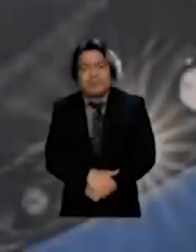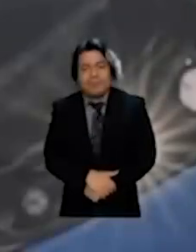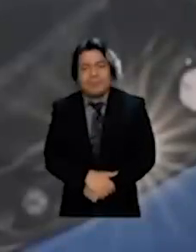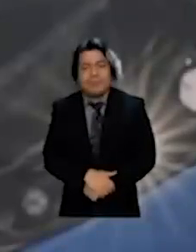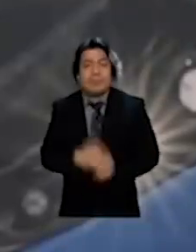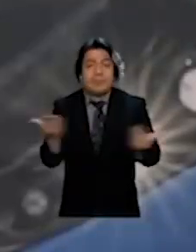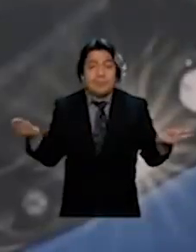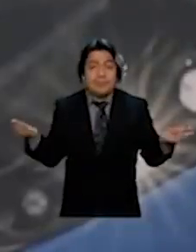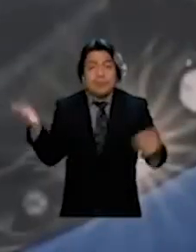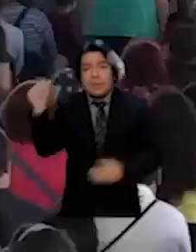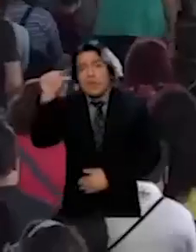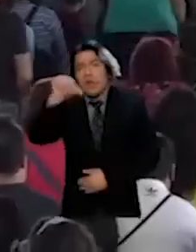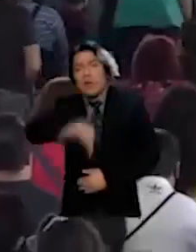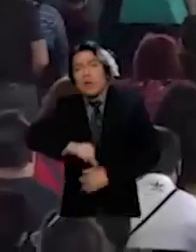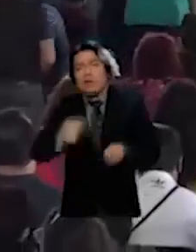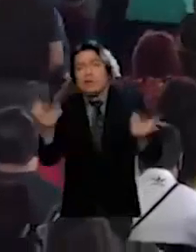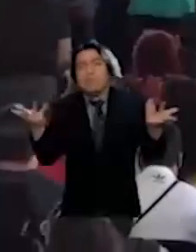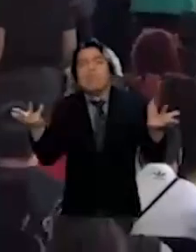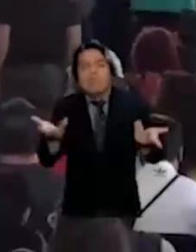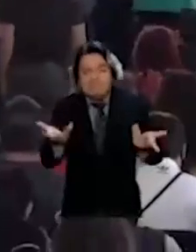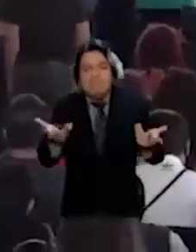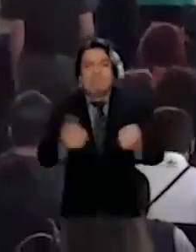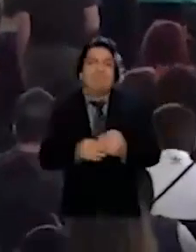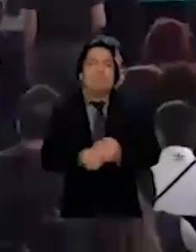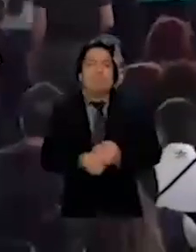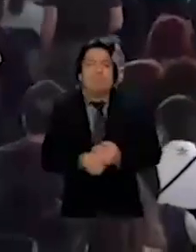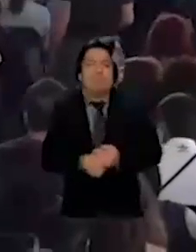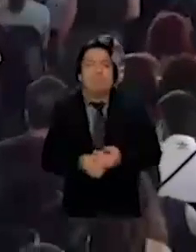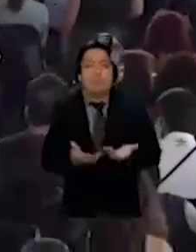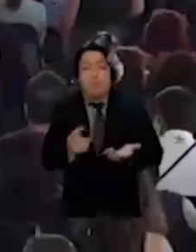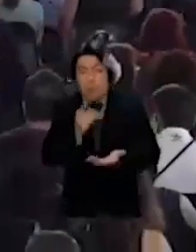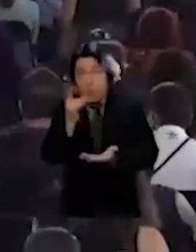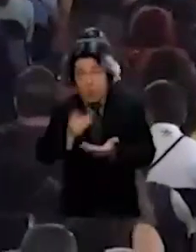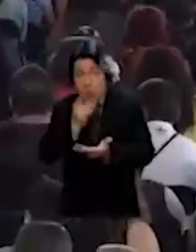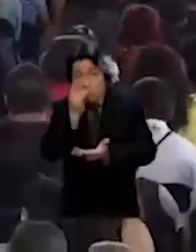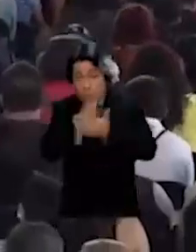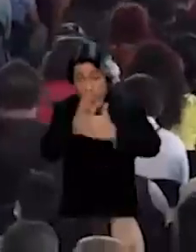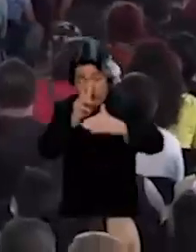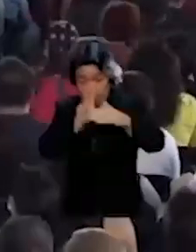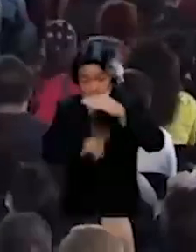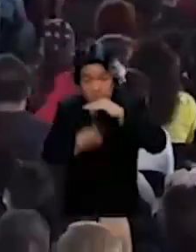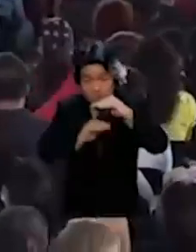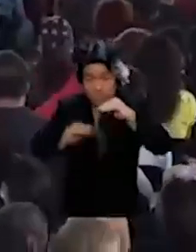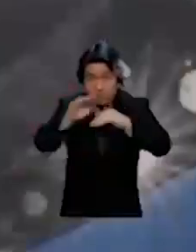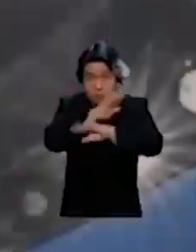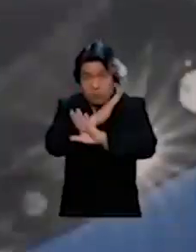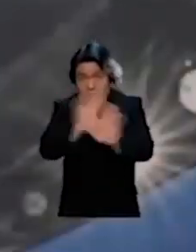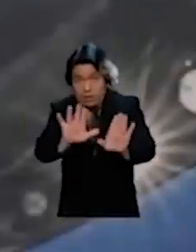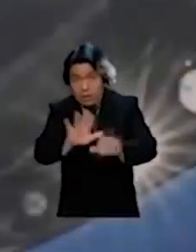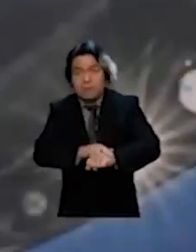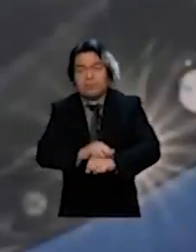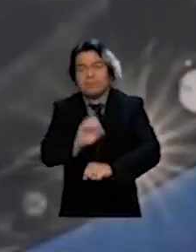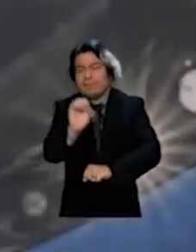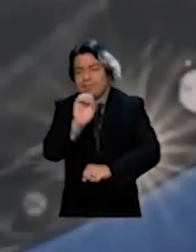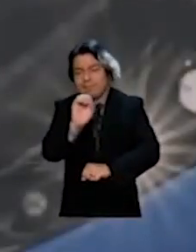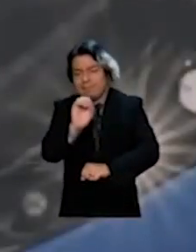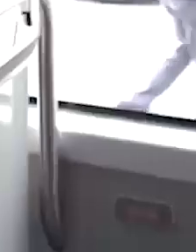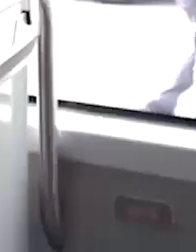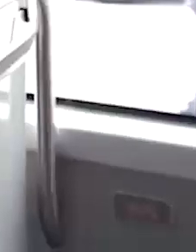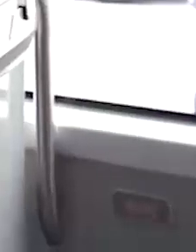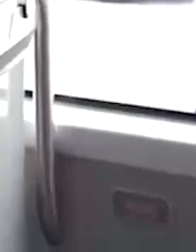pues el día de hoy presentamos no solamente el trol hemos elevado de esta